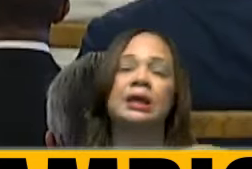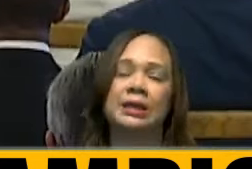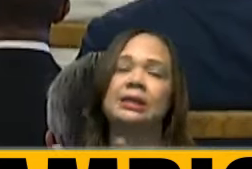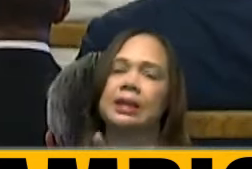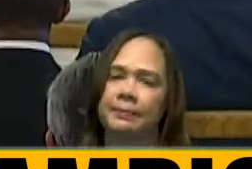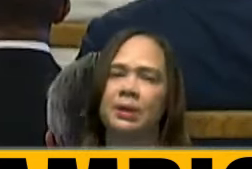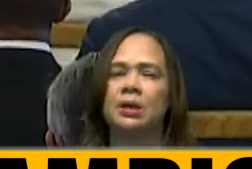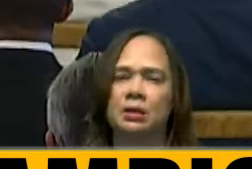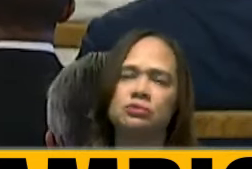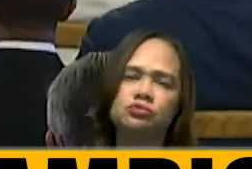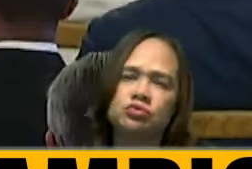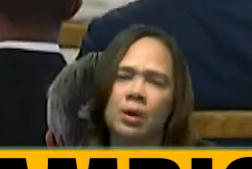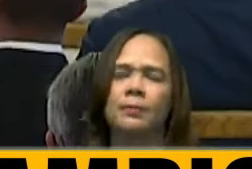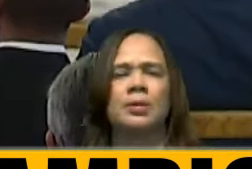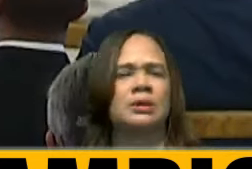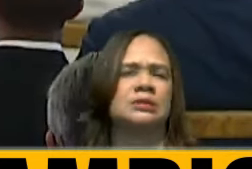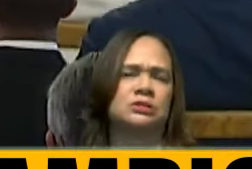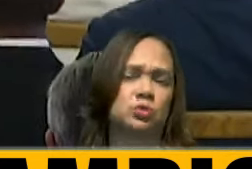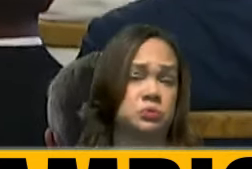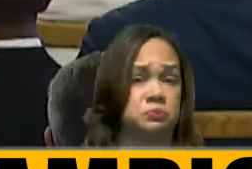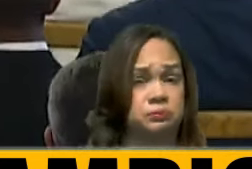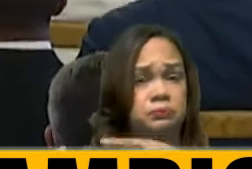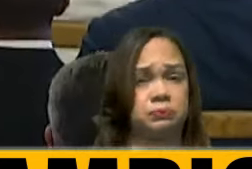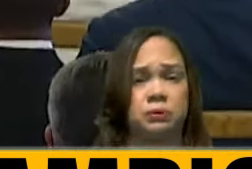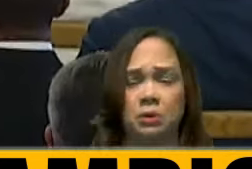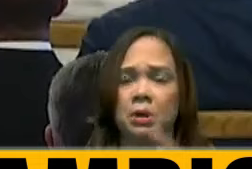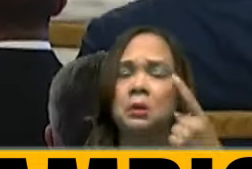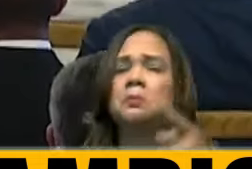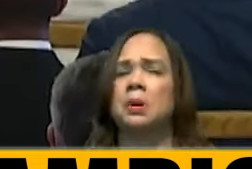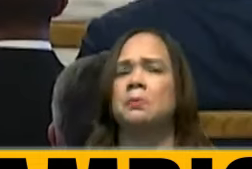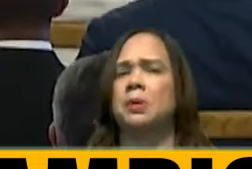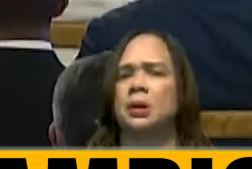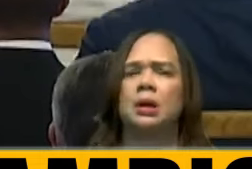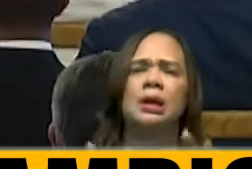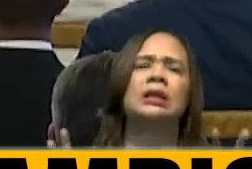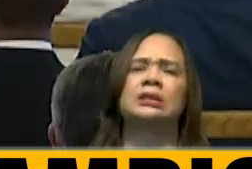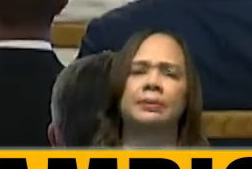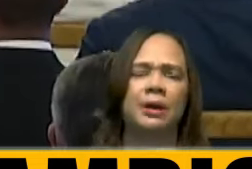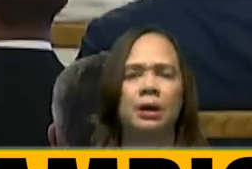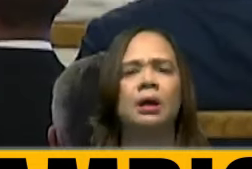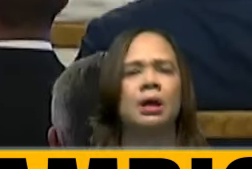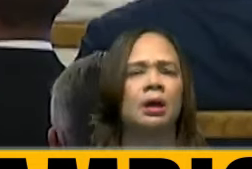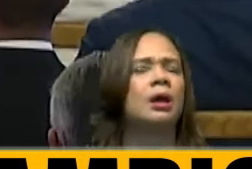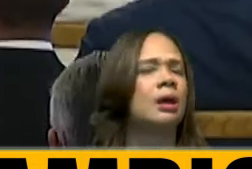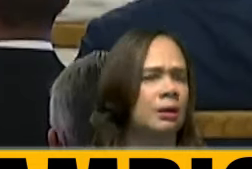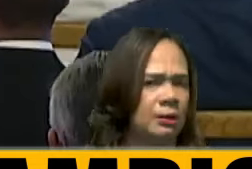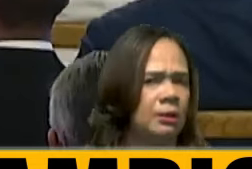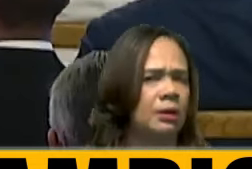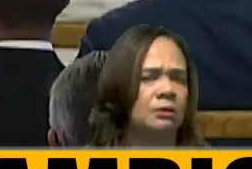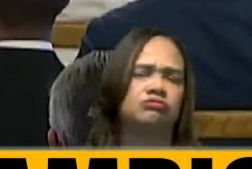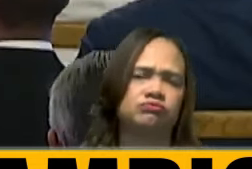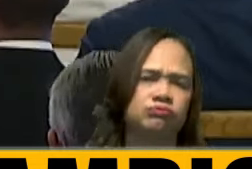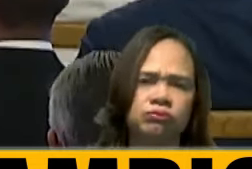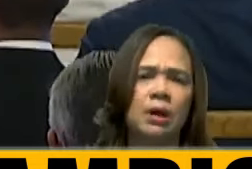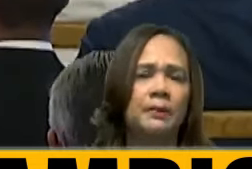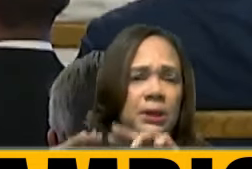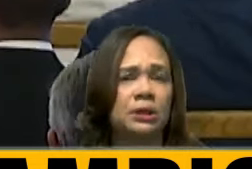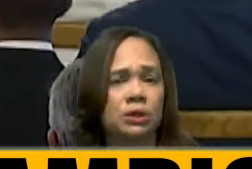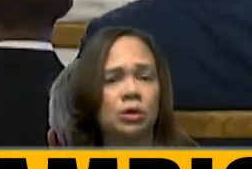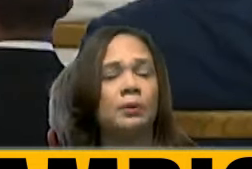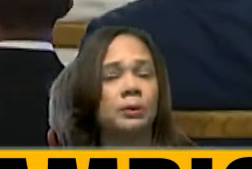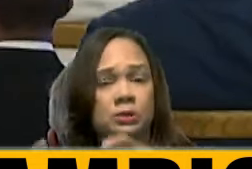también solucionar una situación durante muchos años estuvo sobre el tema de la de la discusión de que si el Ministerio